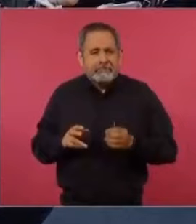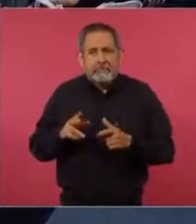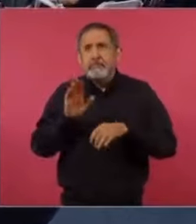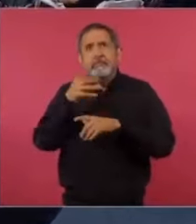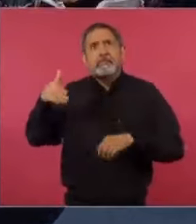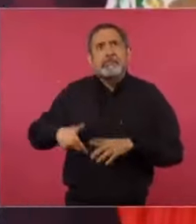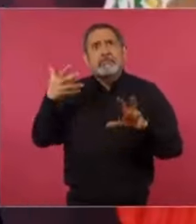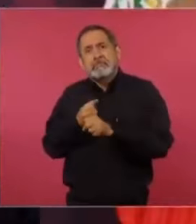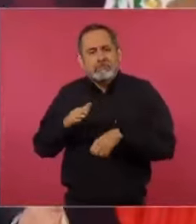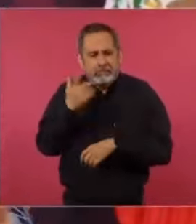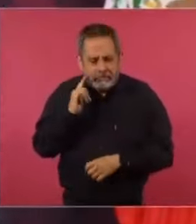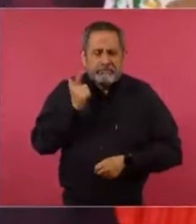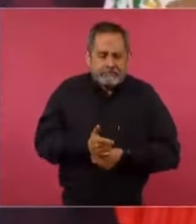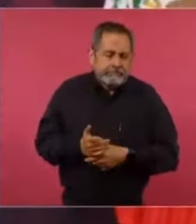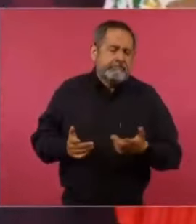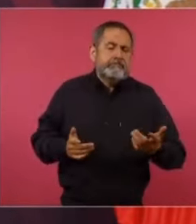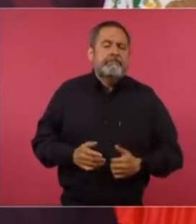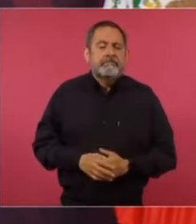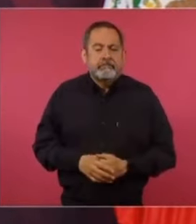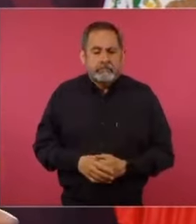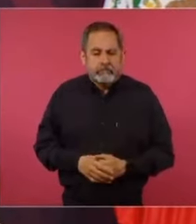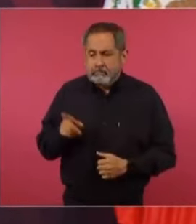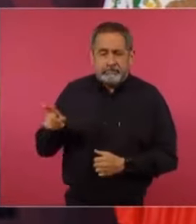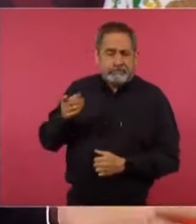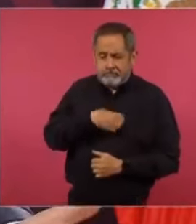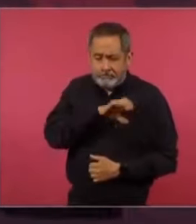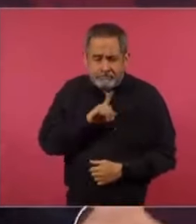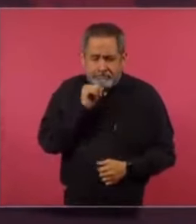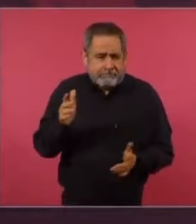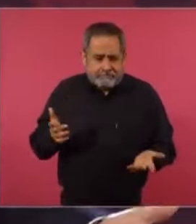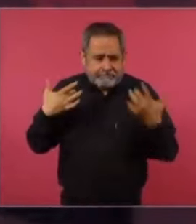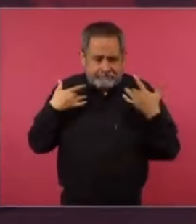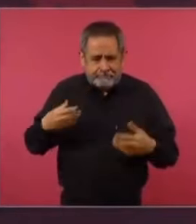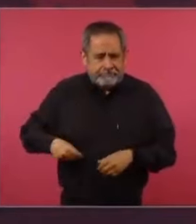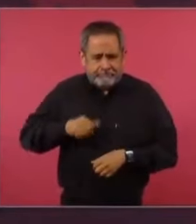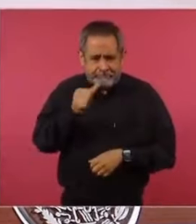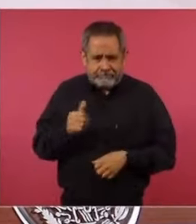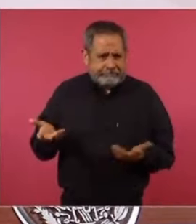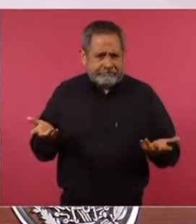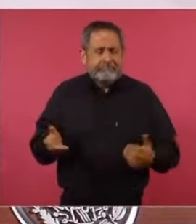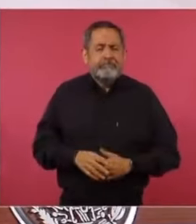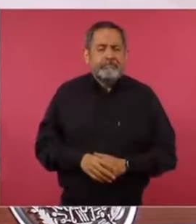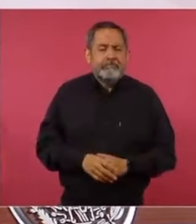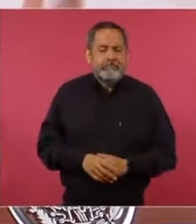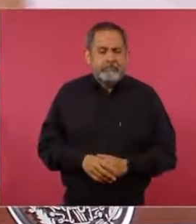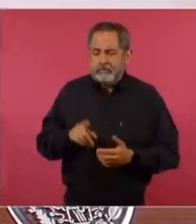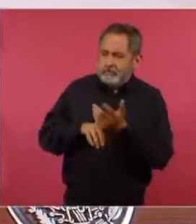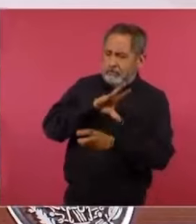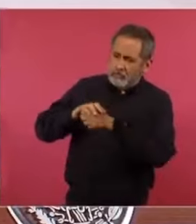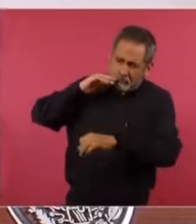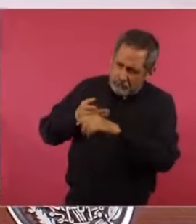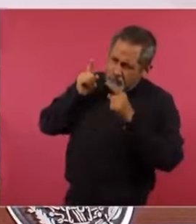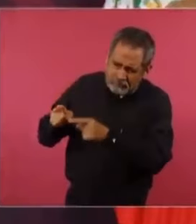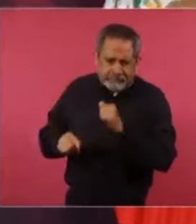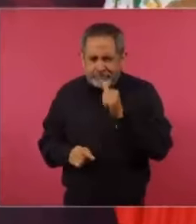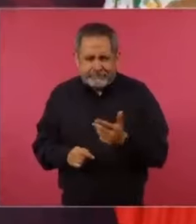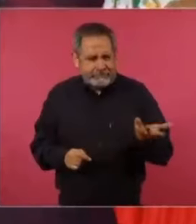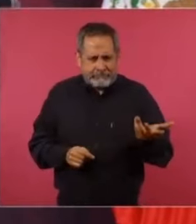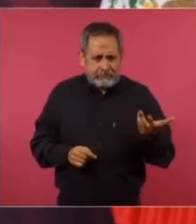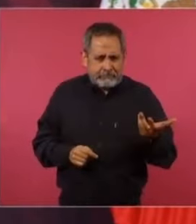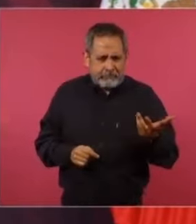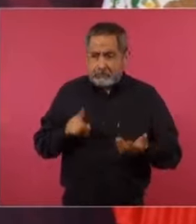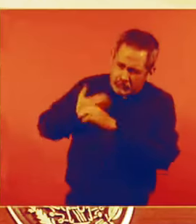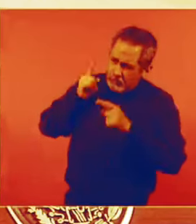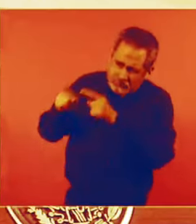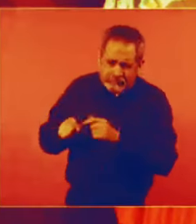qué se da ese accidente, vamos a encontrar, pues que ella no tiene toda la responsabilidad. Y mucho